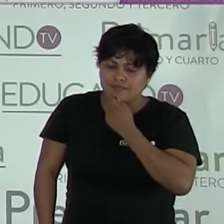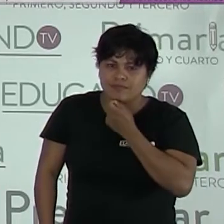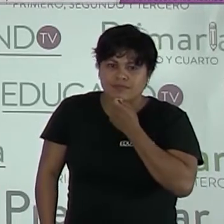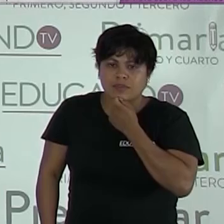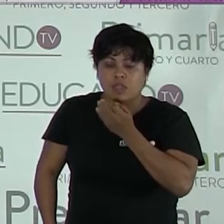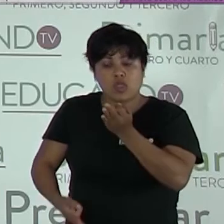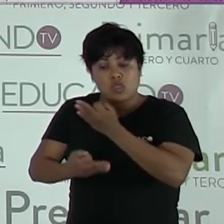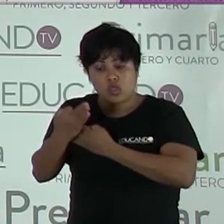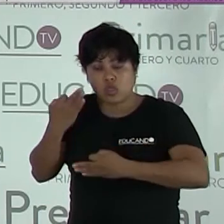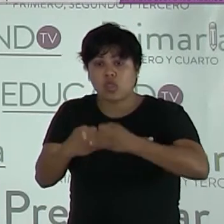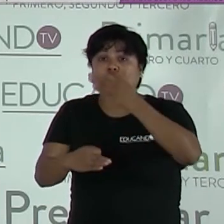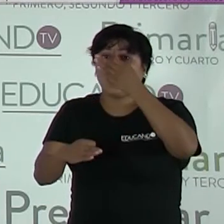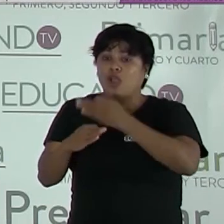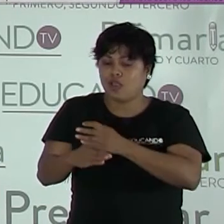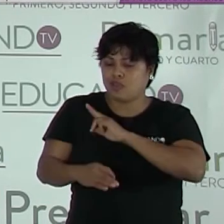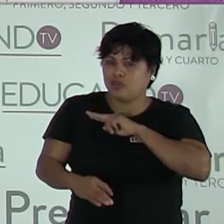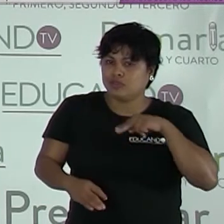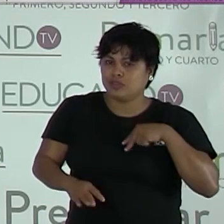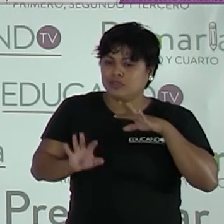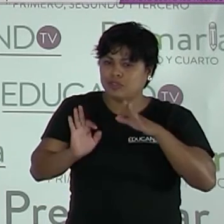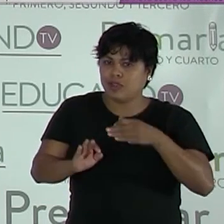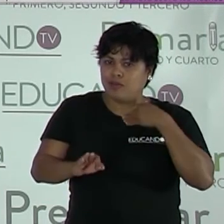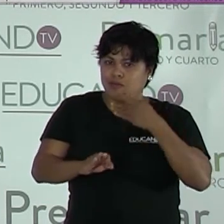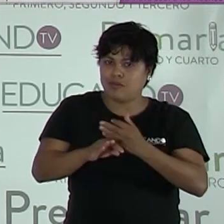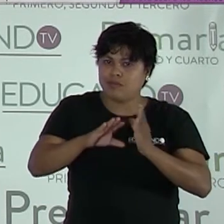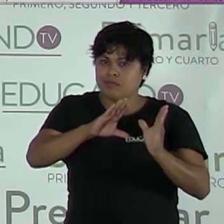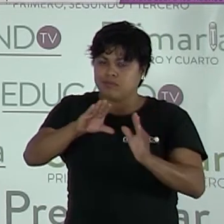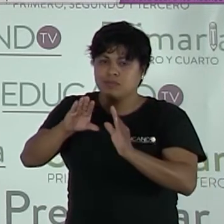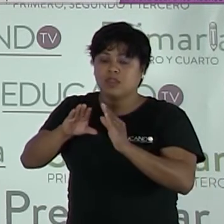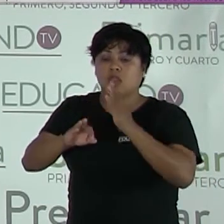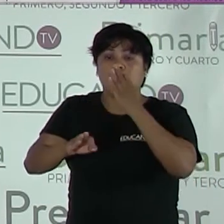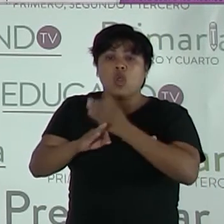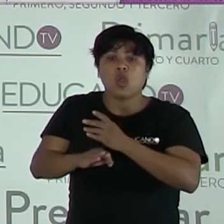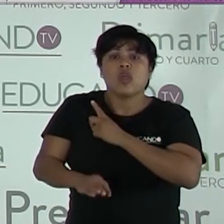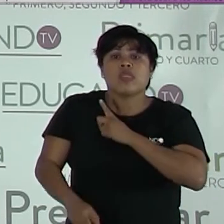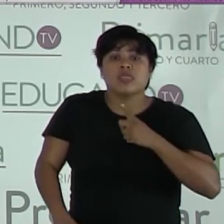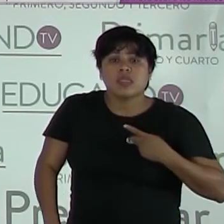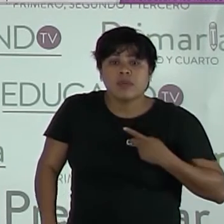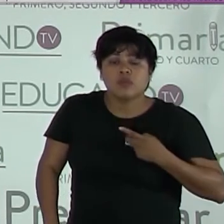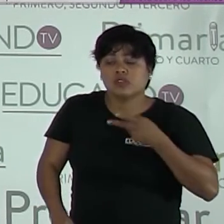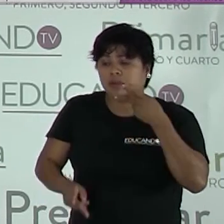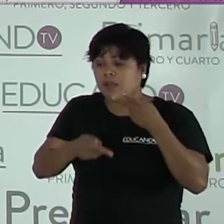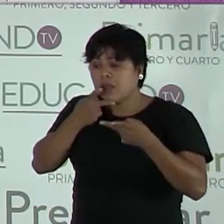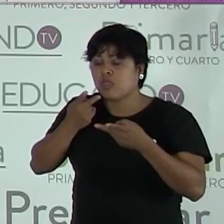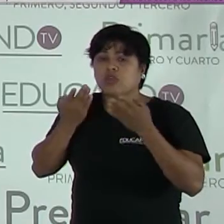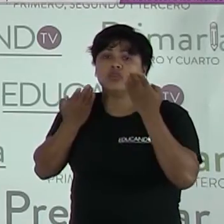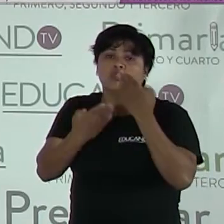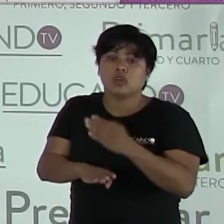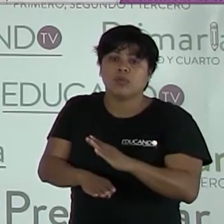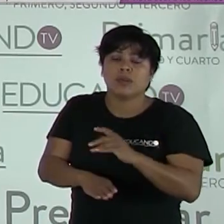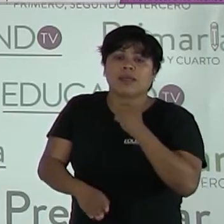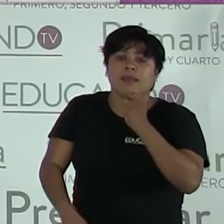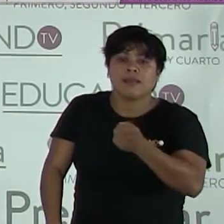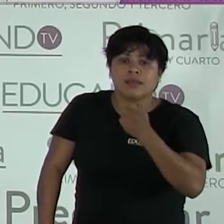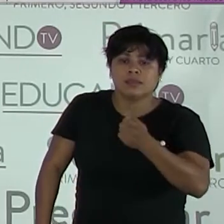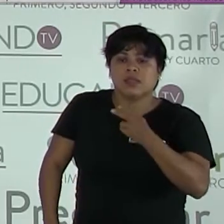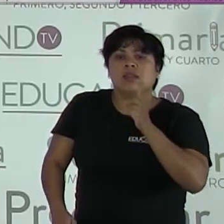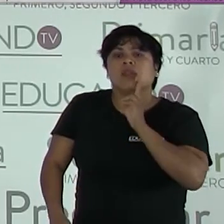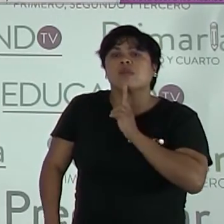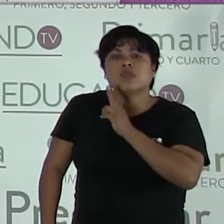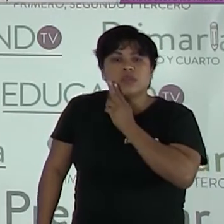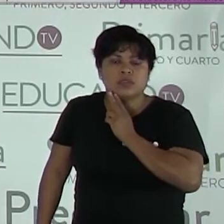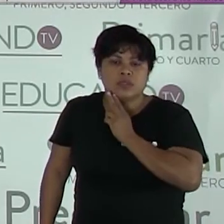niñas. Todo lo que hemos visto el día de hoy, hemos hablado acerca de lo que es